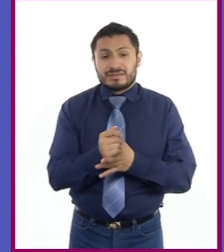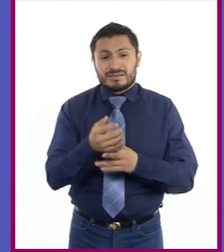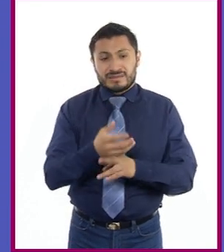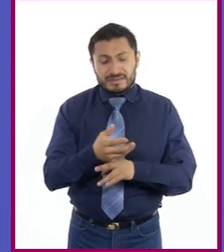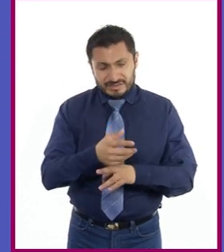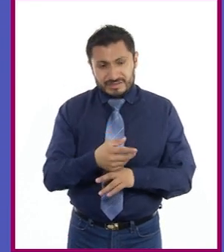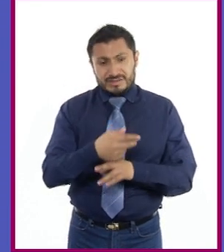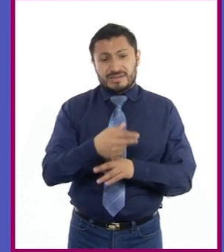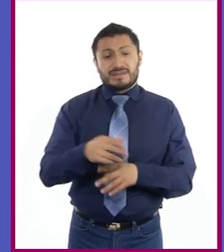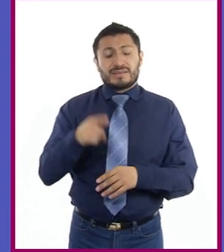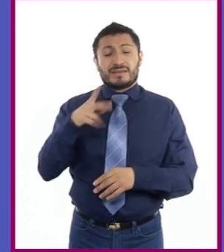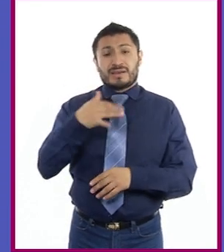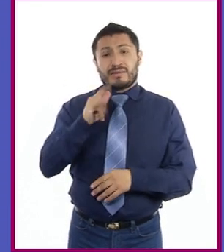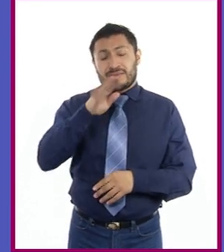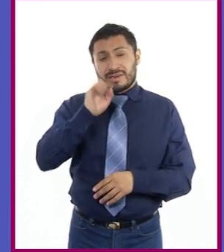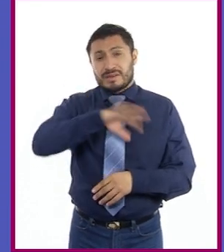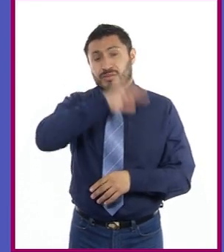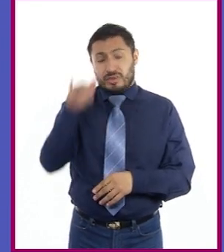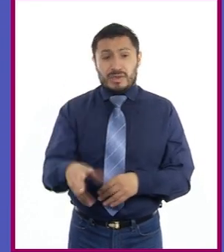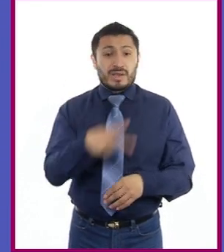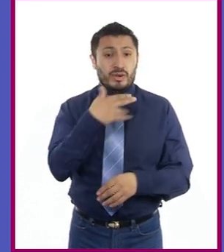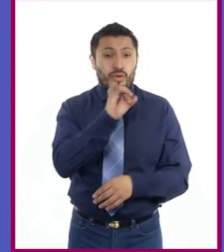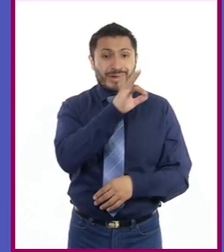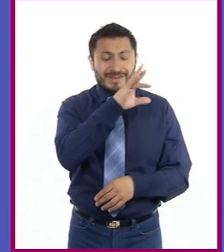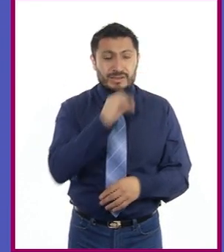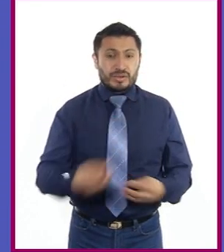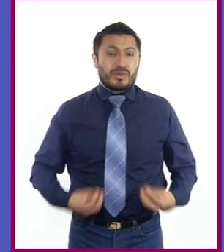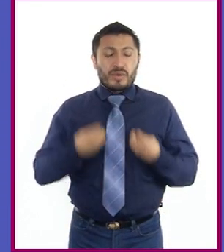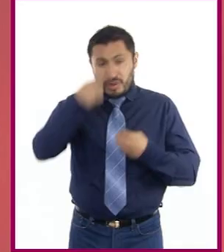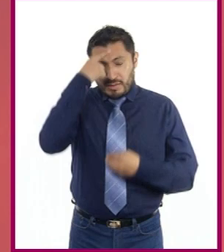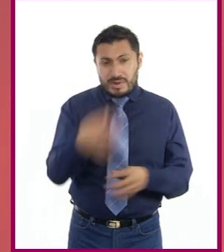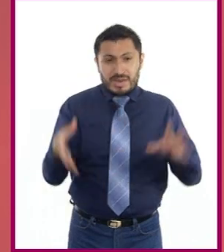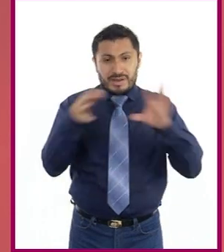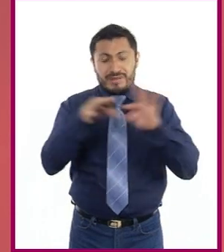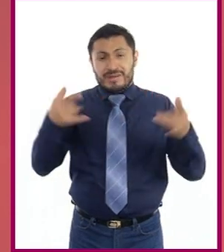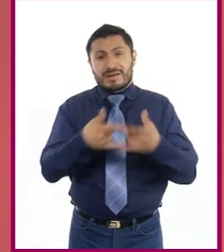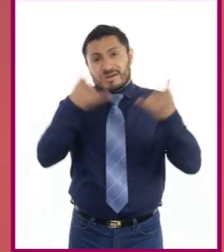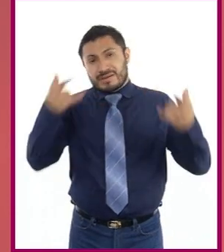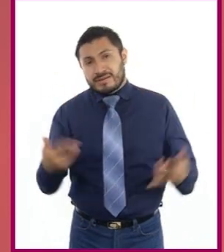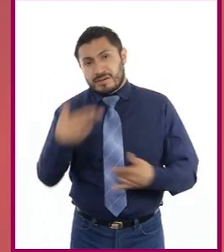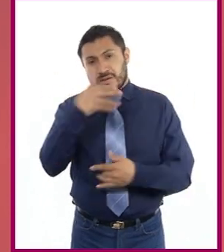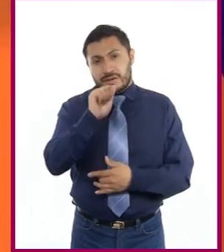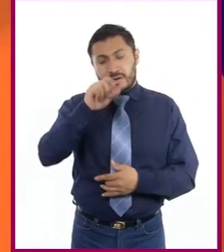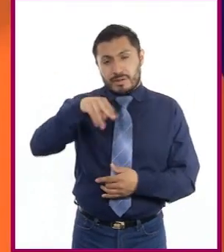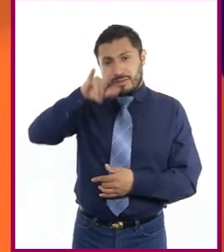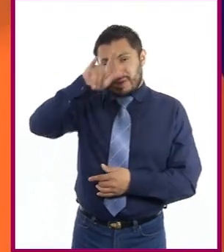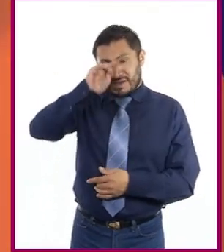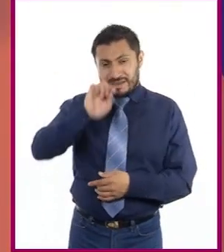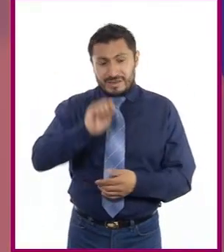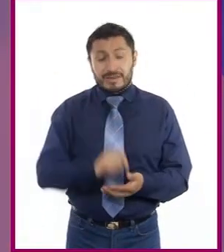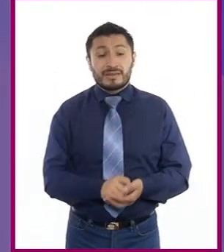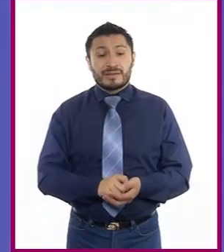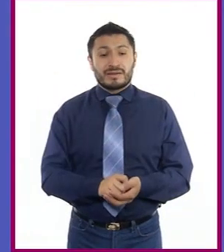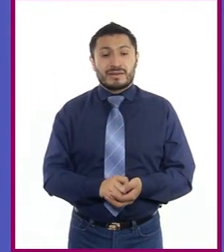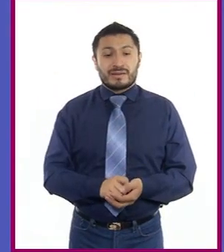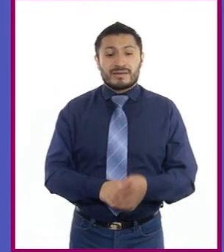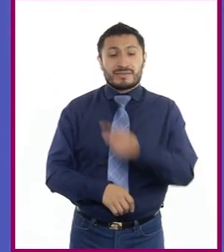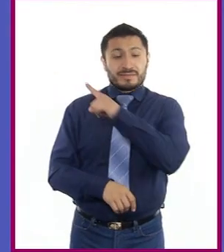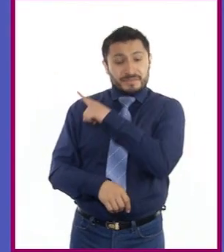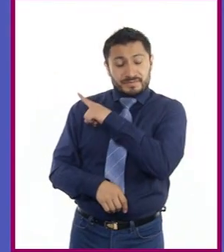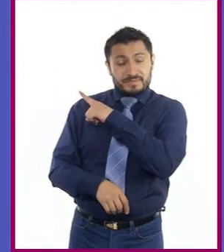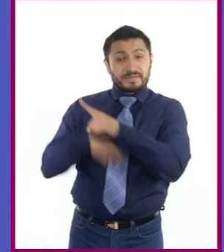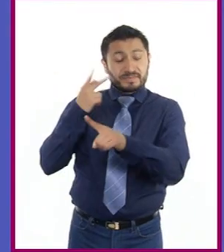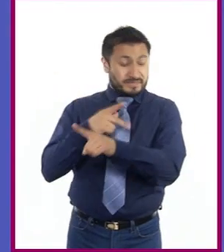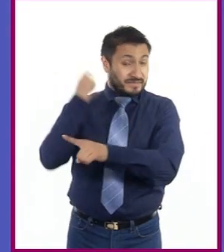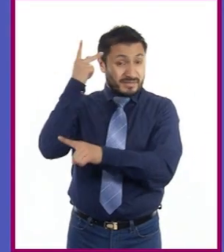Hamlet muere, Horacio permanece vivo para contar la historia de Hamlet. Fortibrach, príncipe de Noruega,